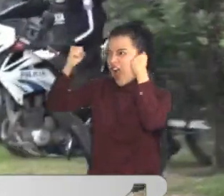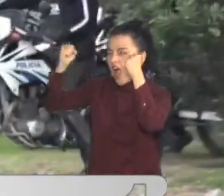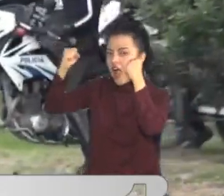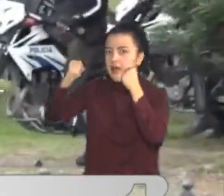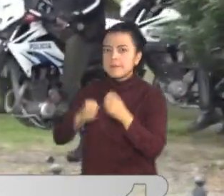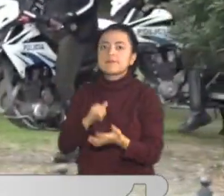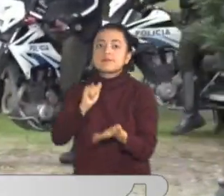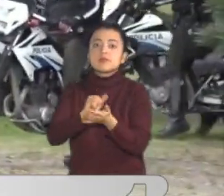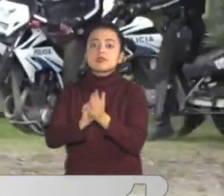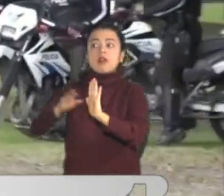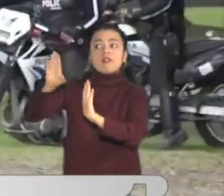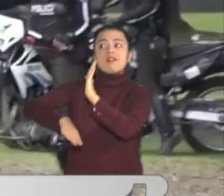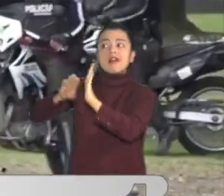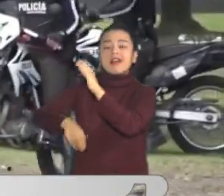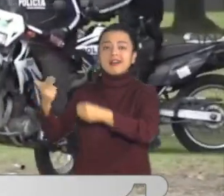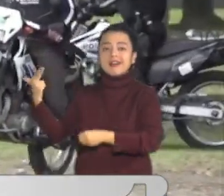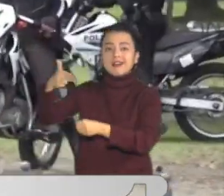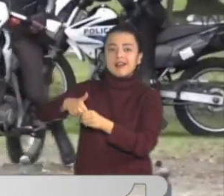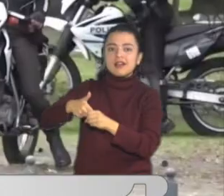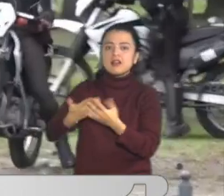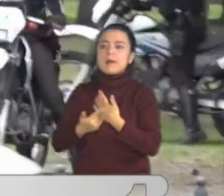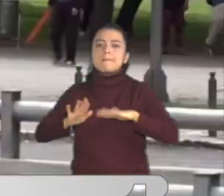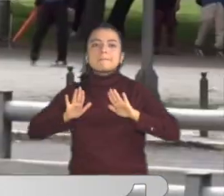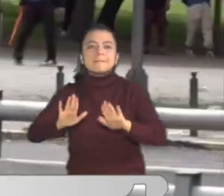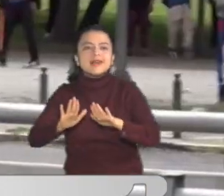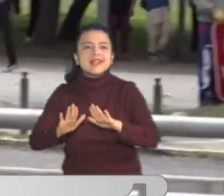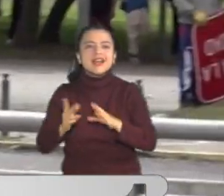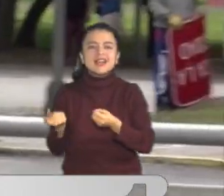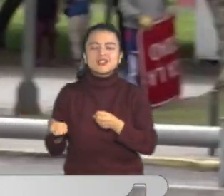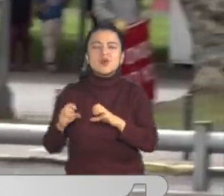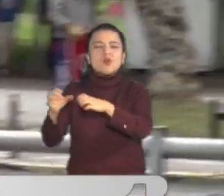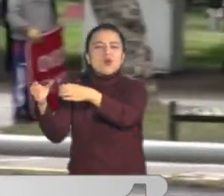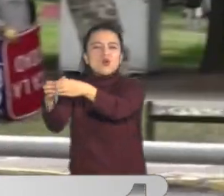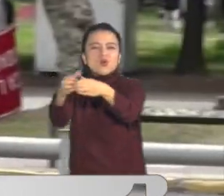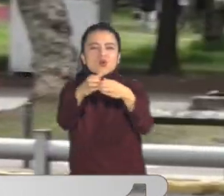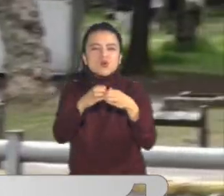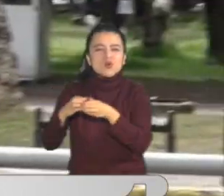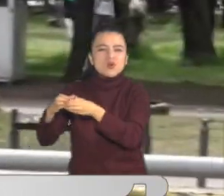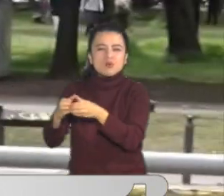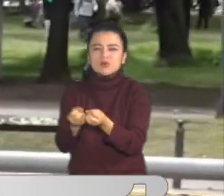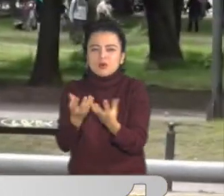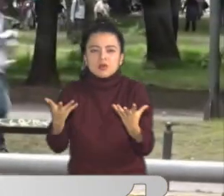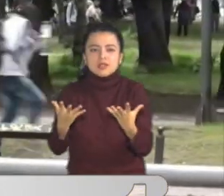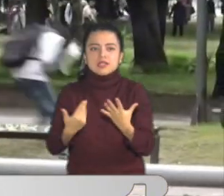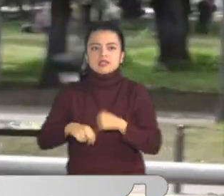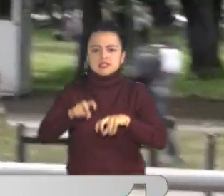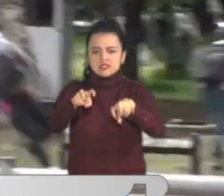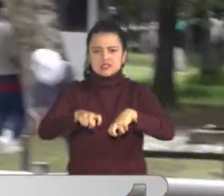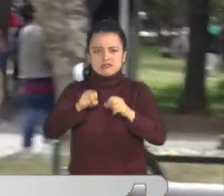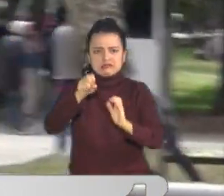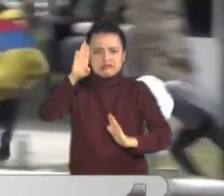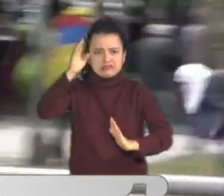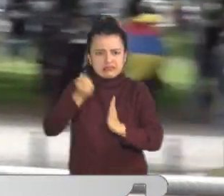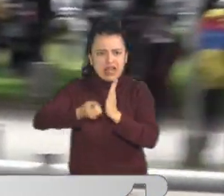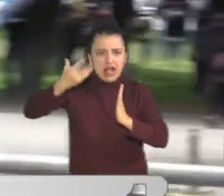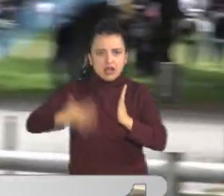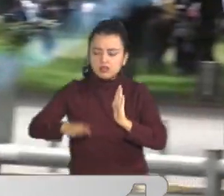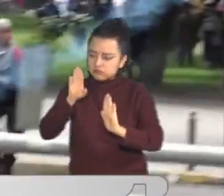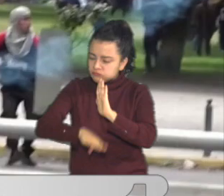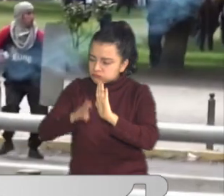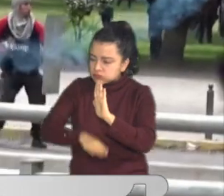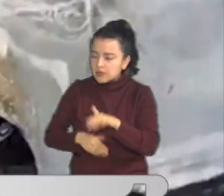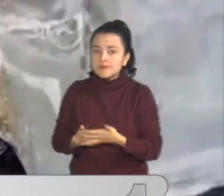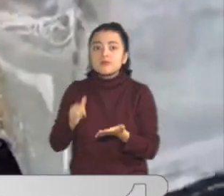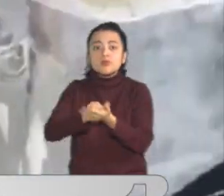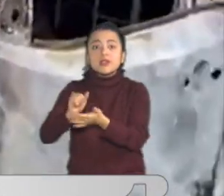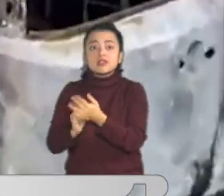suspender concesiones mineras en territorios nativos y el control del precio de los productos agrícolas. Hasta el momento, el número